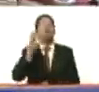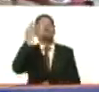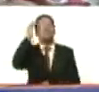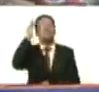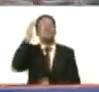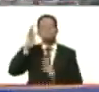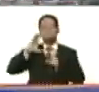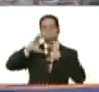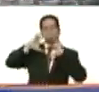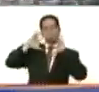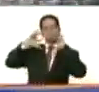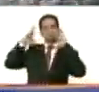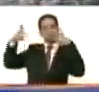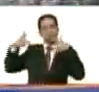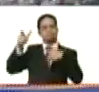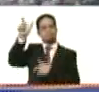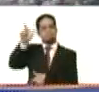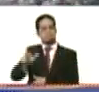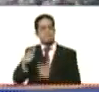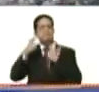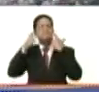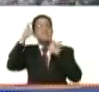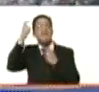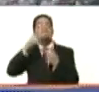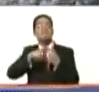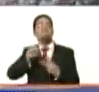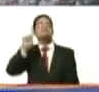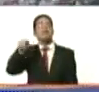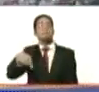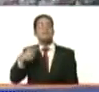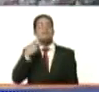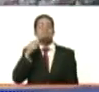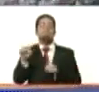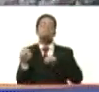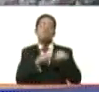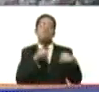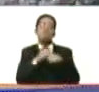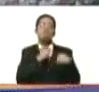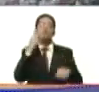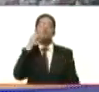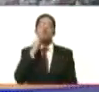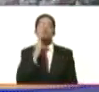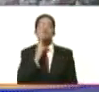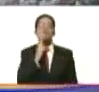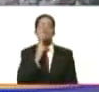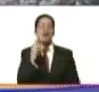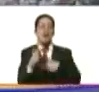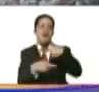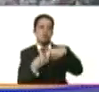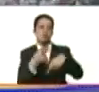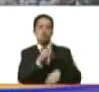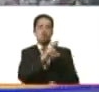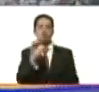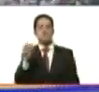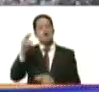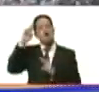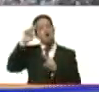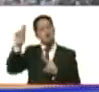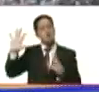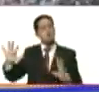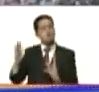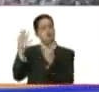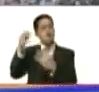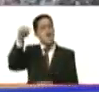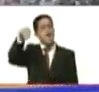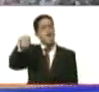nuestro comandante Chávez y del movimiento bolivariano Revolucionario 200. Honor y gloria al